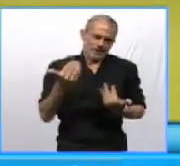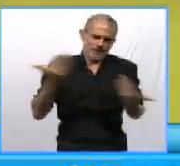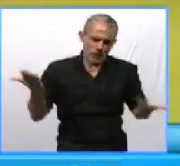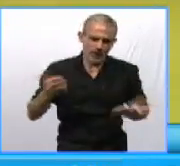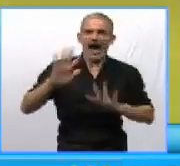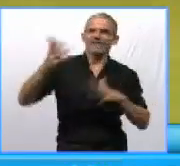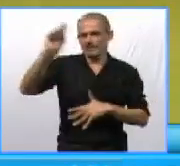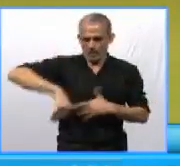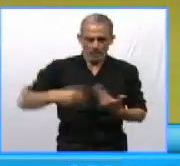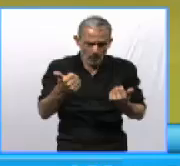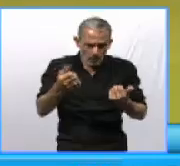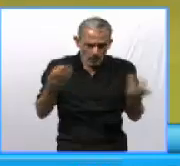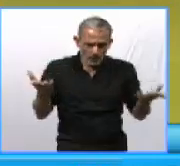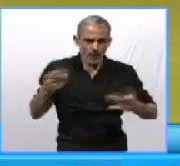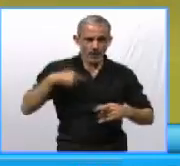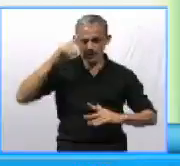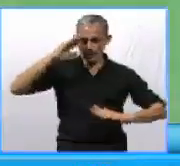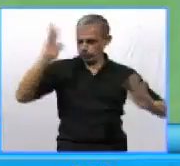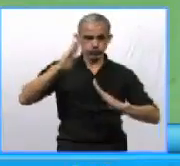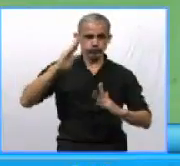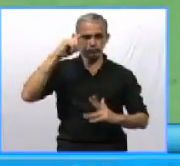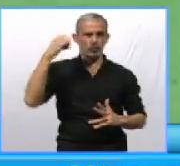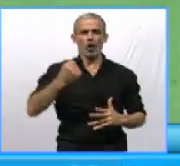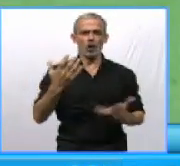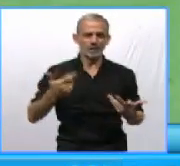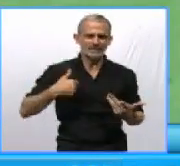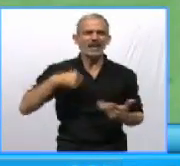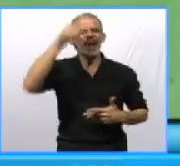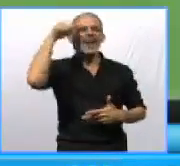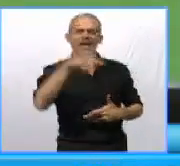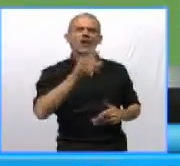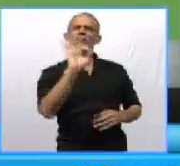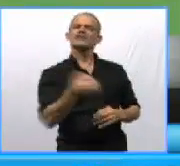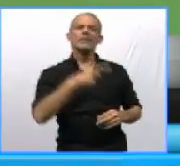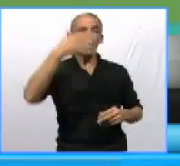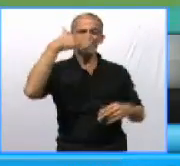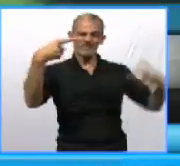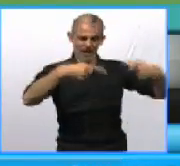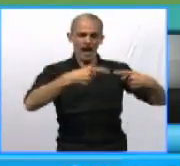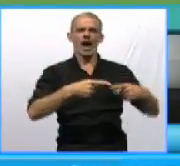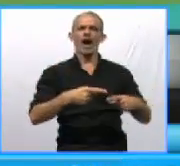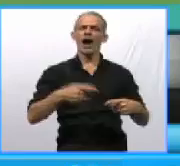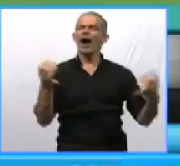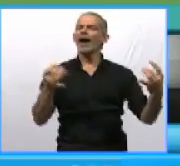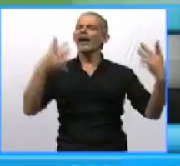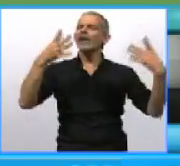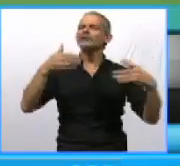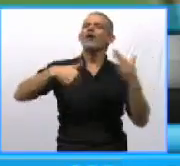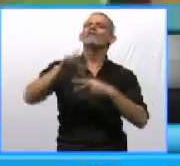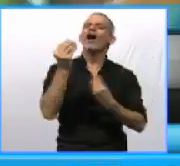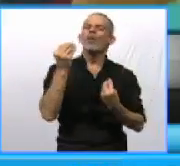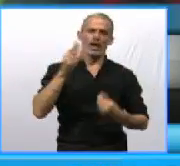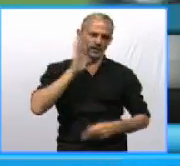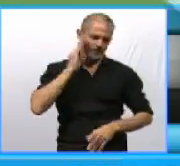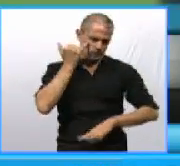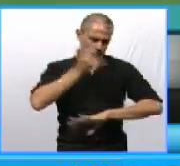veces pasa, pero fue un día muy duro. Las Leonas supieron que a partir de esa final el nuevo clásico rival sería